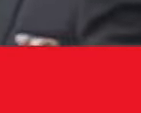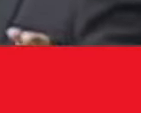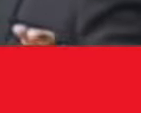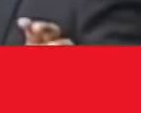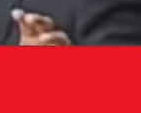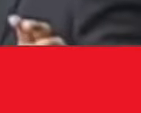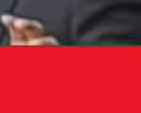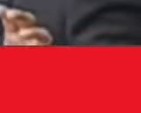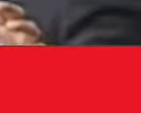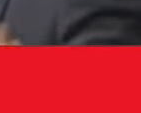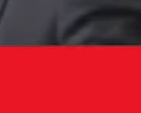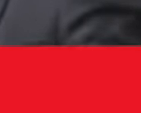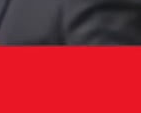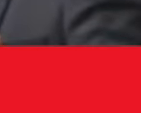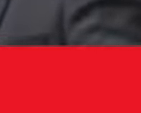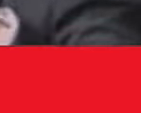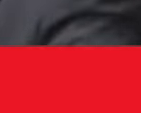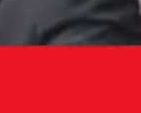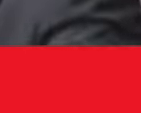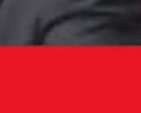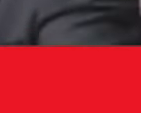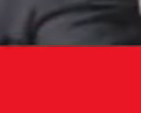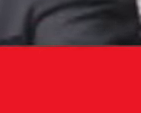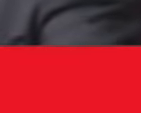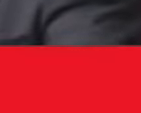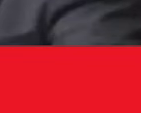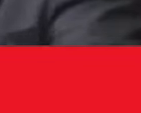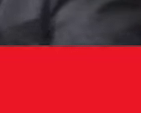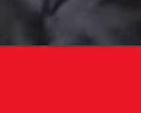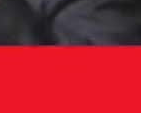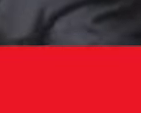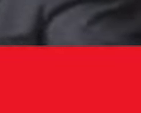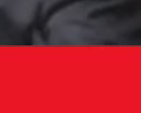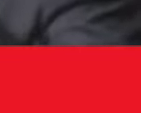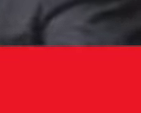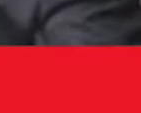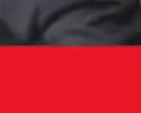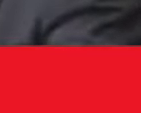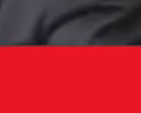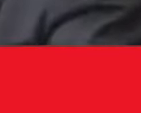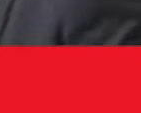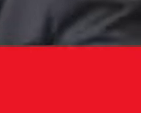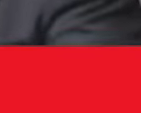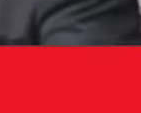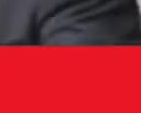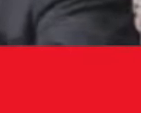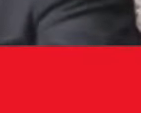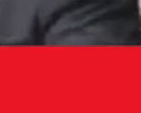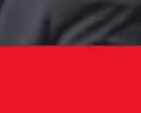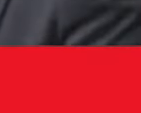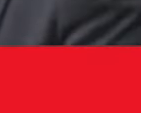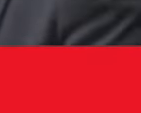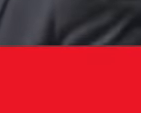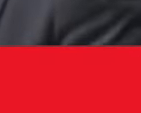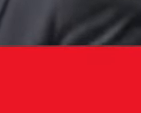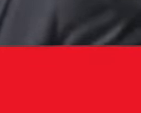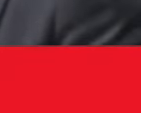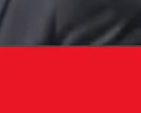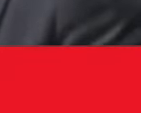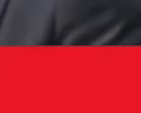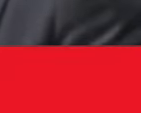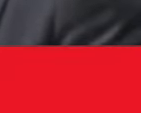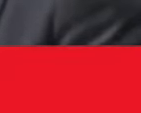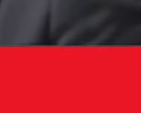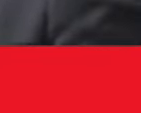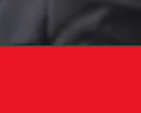a todo el Jurado Nacional de Elecciones. Es decir, es una decisión sumamente grave. Los argumentos en esencia de